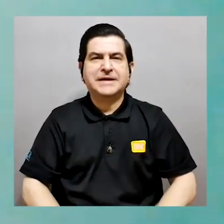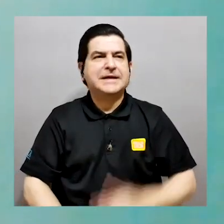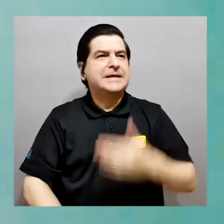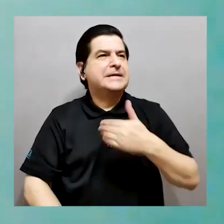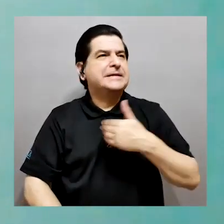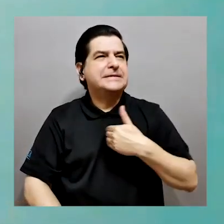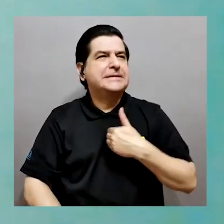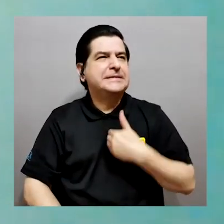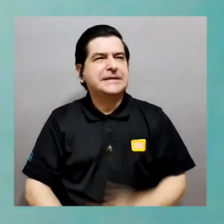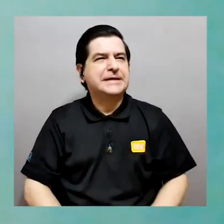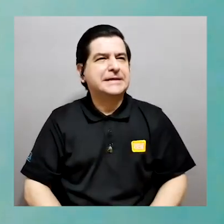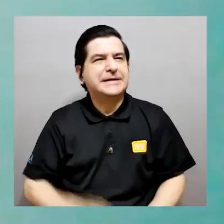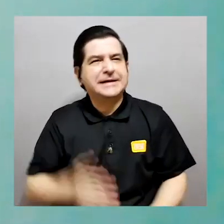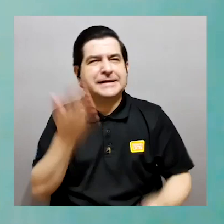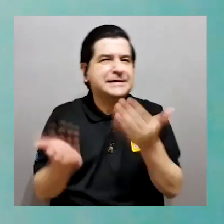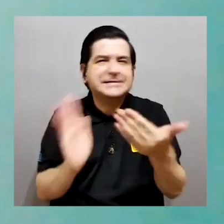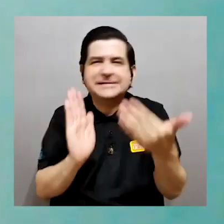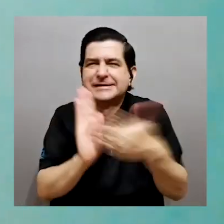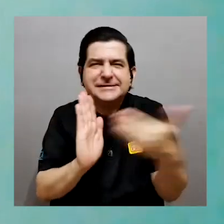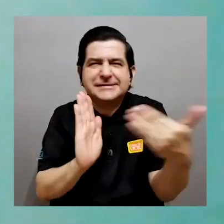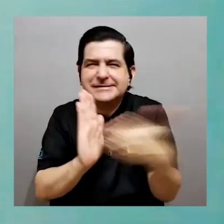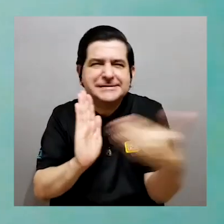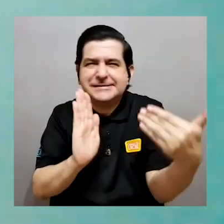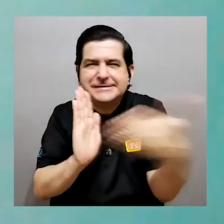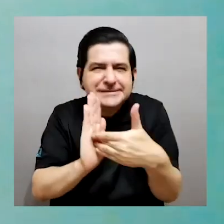vienen mucho a dañar, digámoslo así,